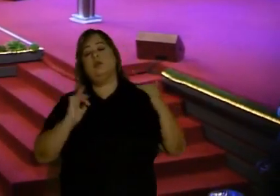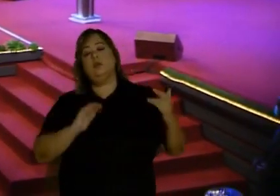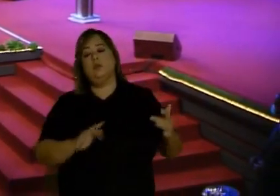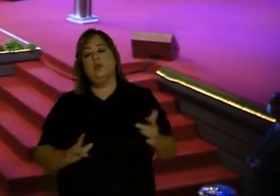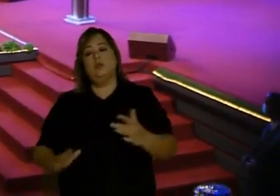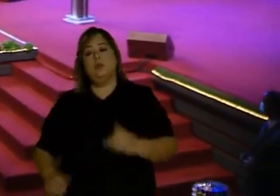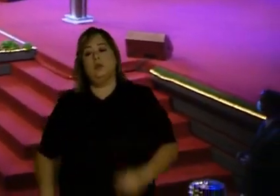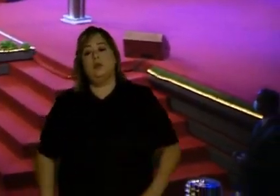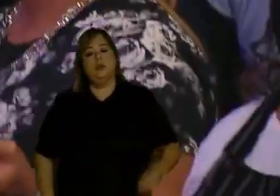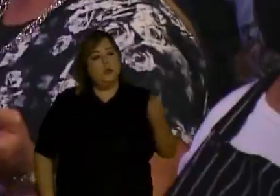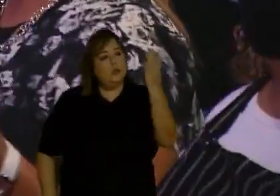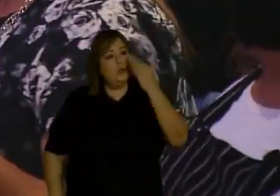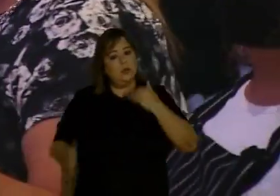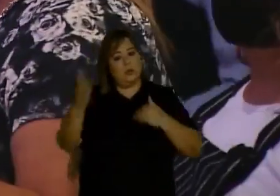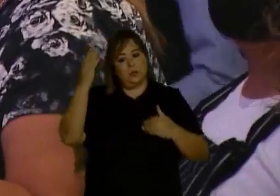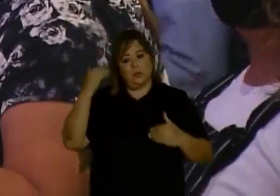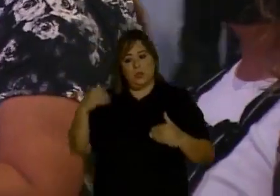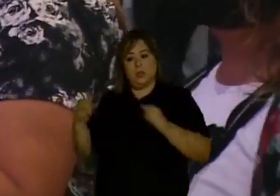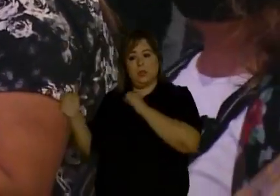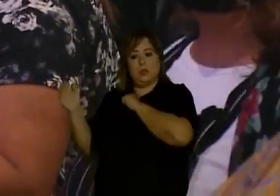Bienvenidos a la familia de la fe.